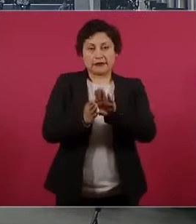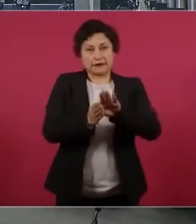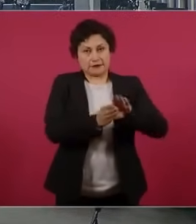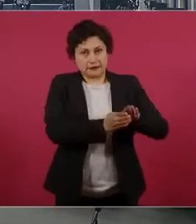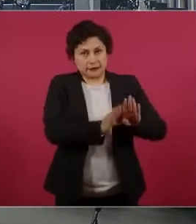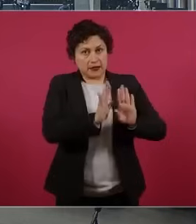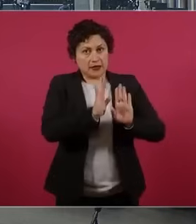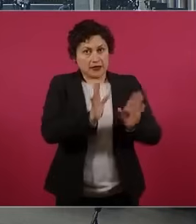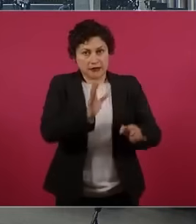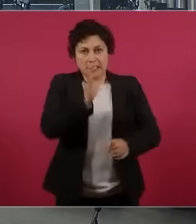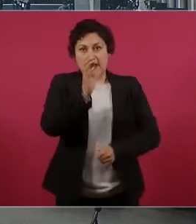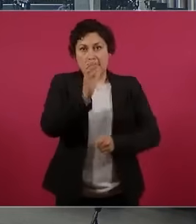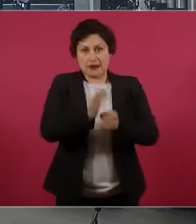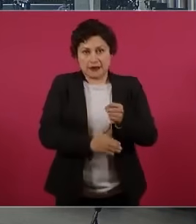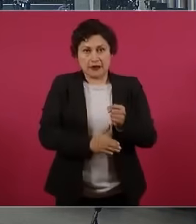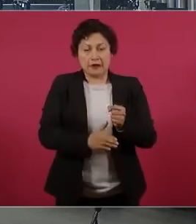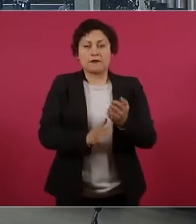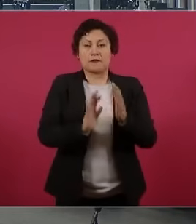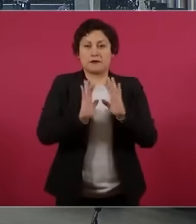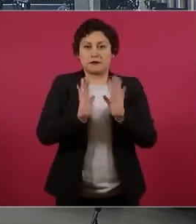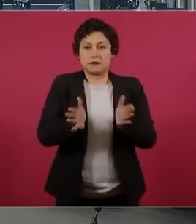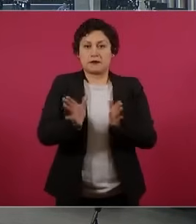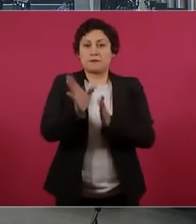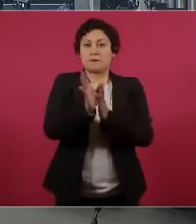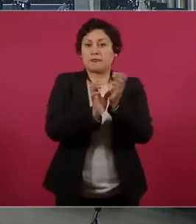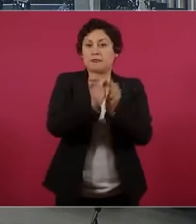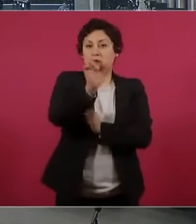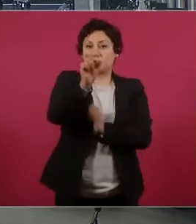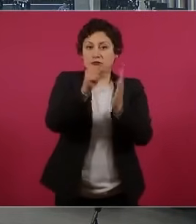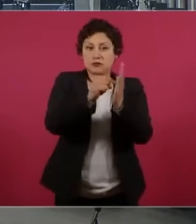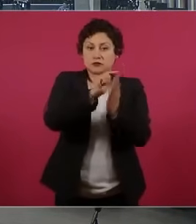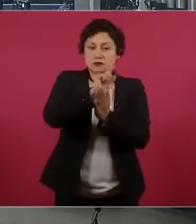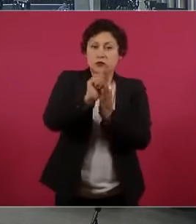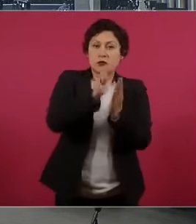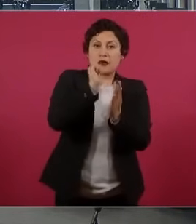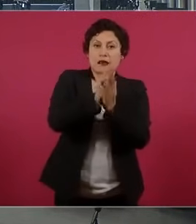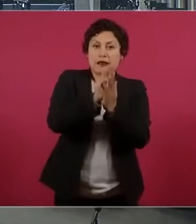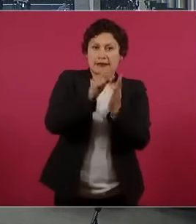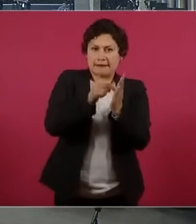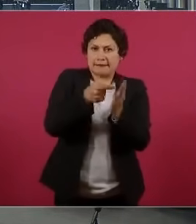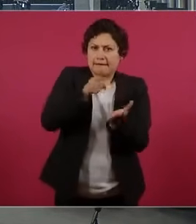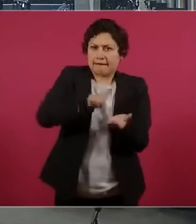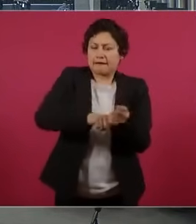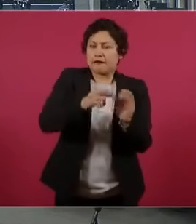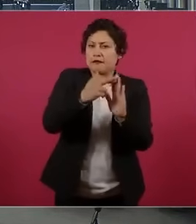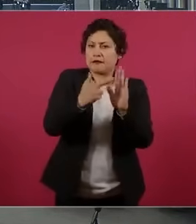ya que están definidas las reglas en la Constitución, en la ley,